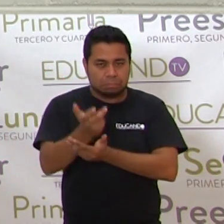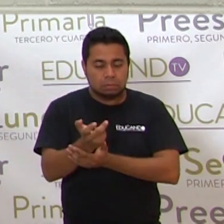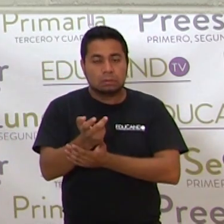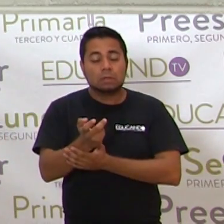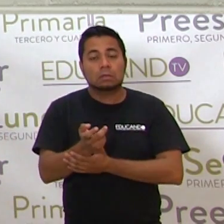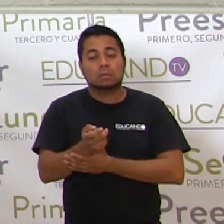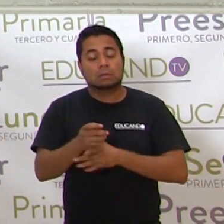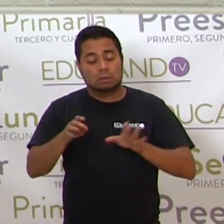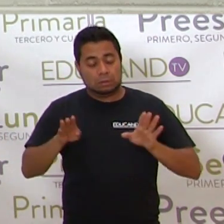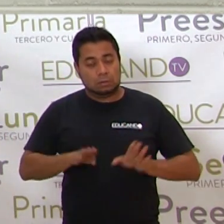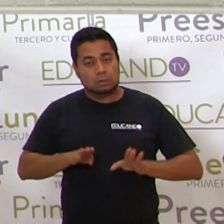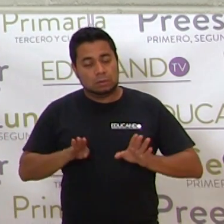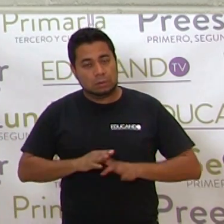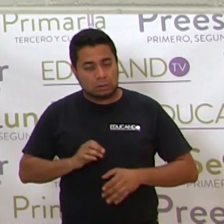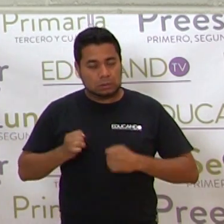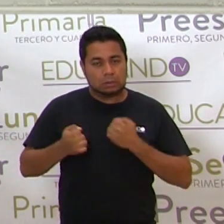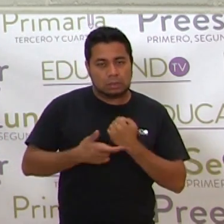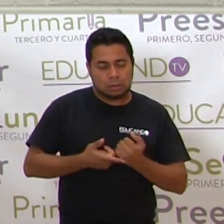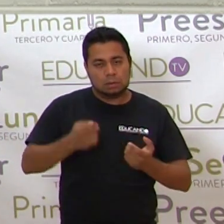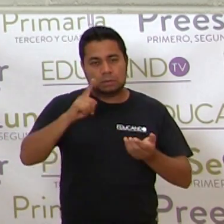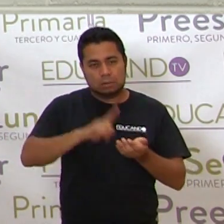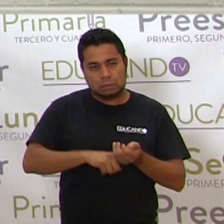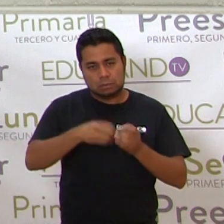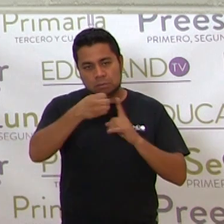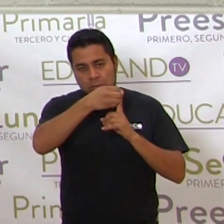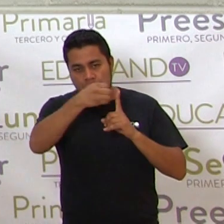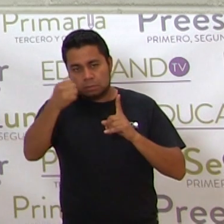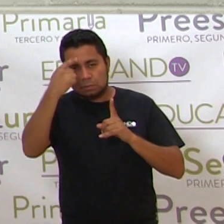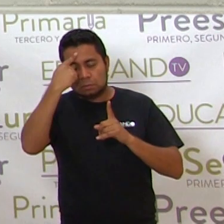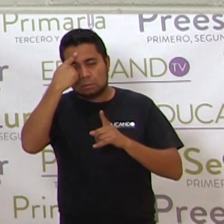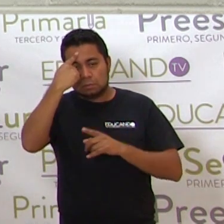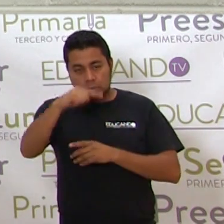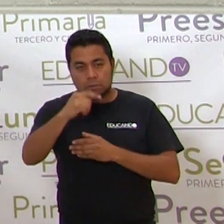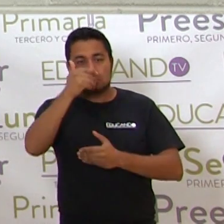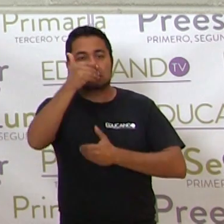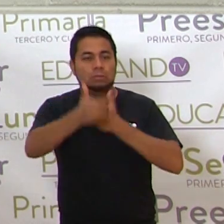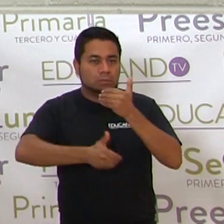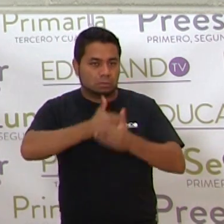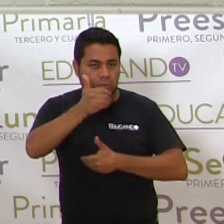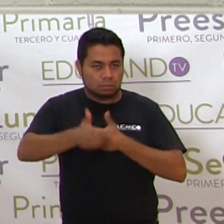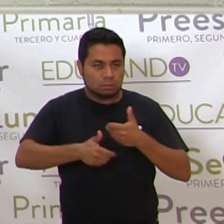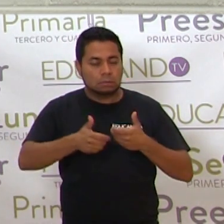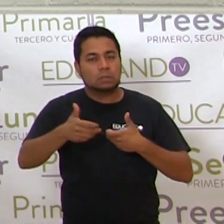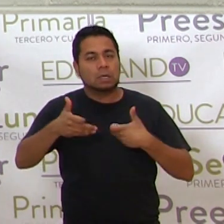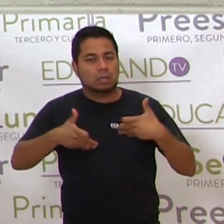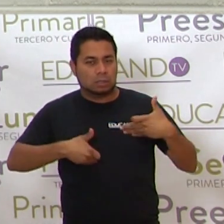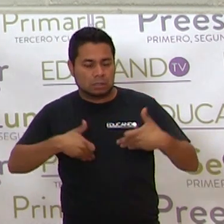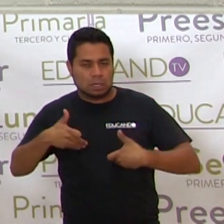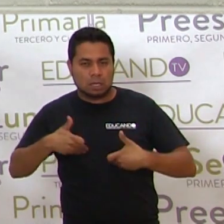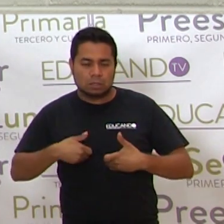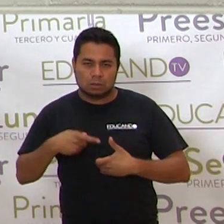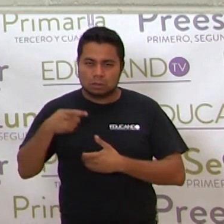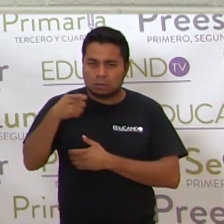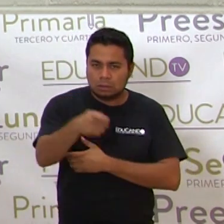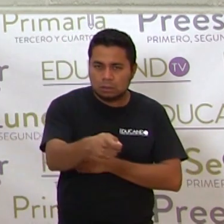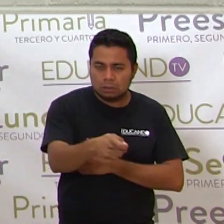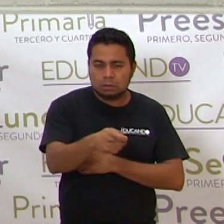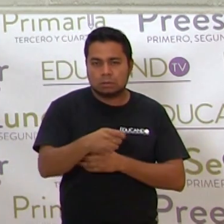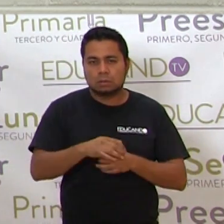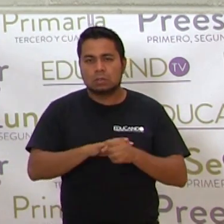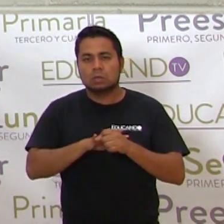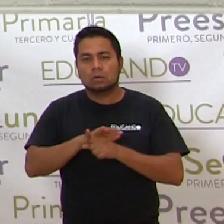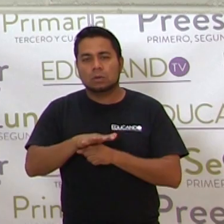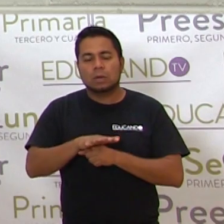de las características dentro del orden del proceso de la realización de las obras de teatro son